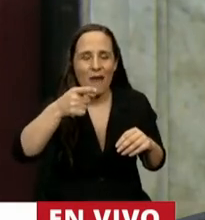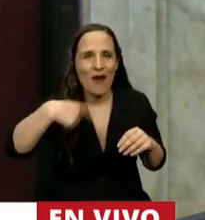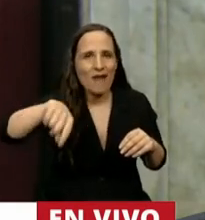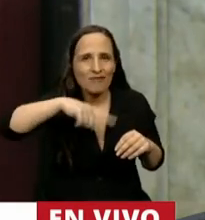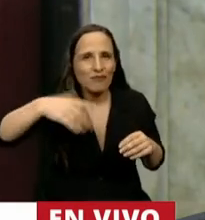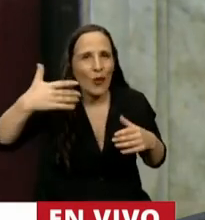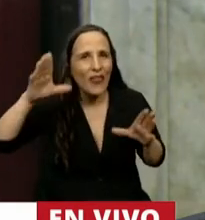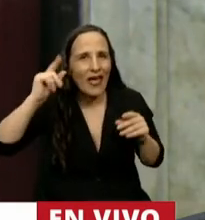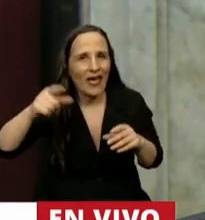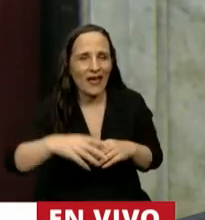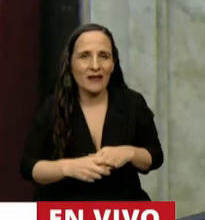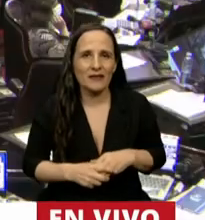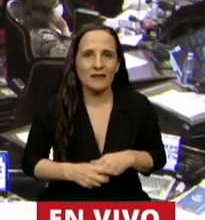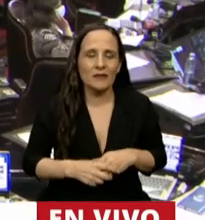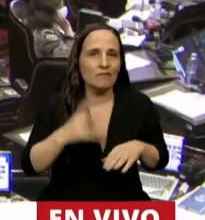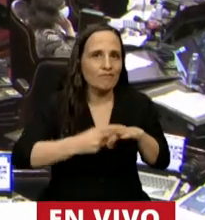exposición.